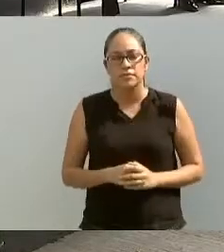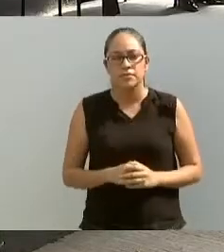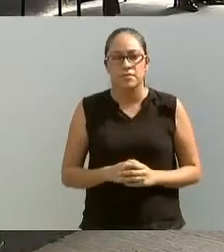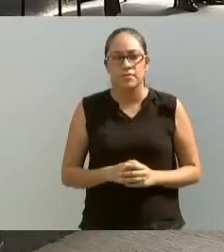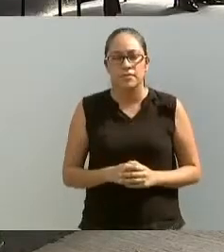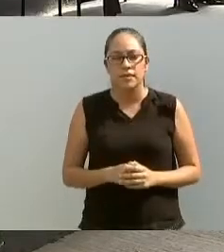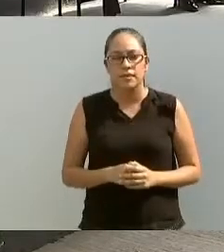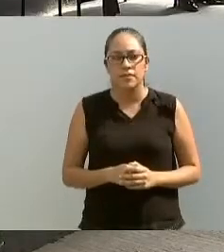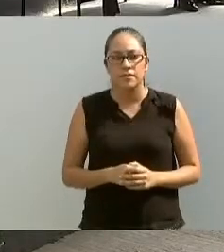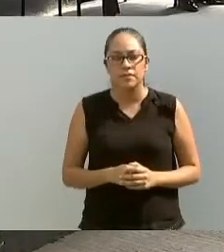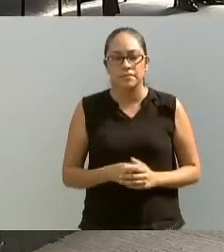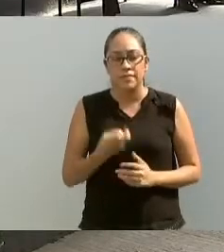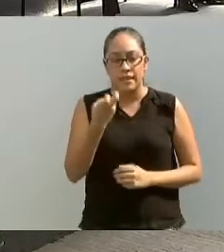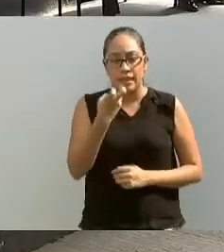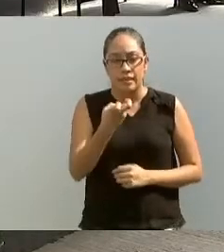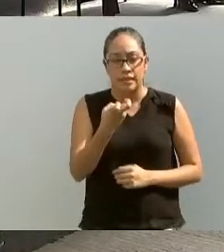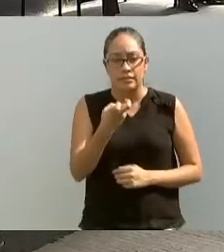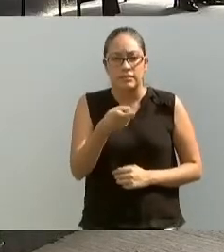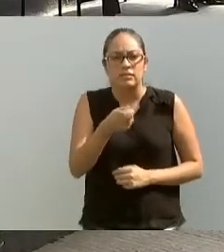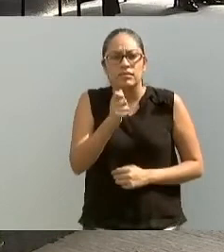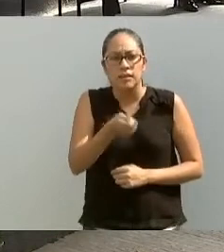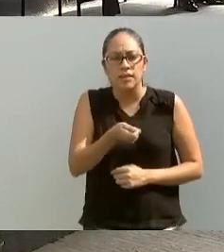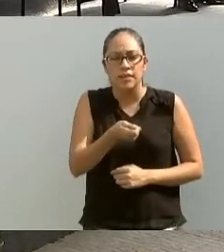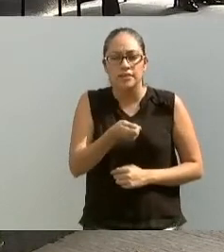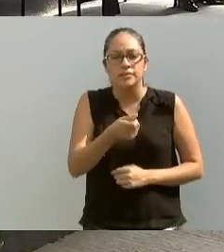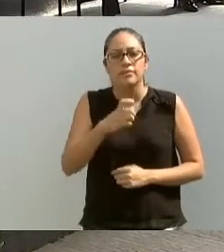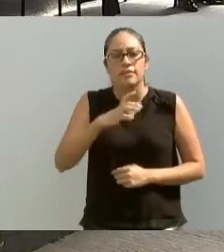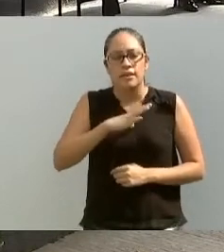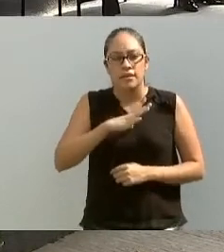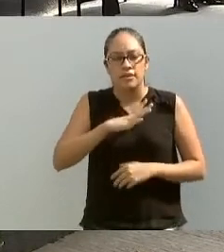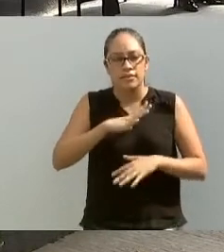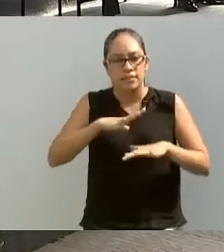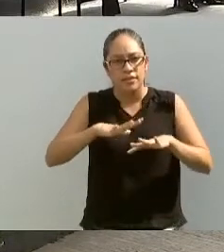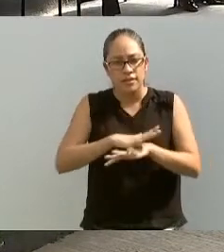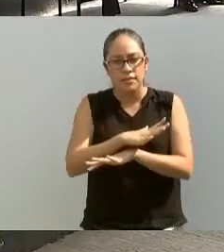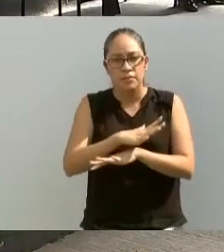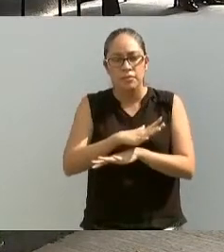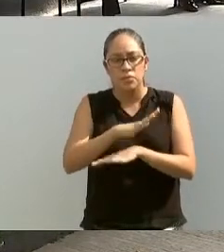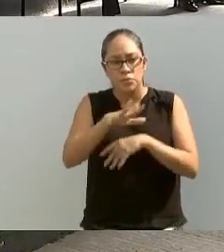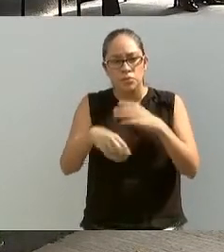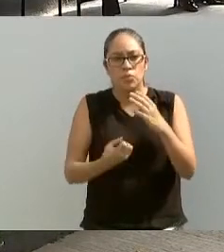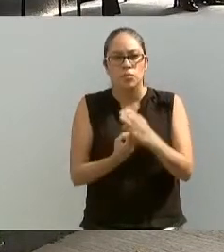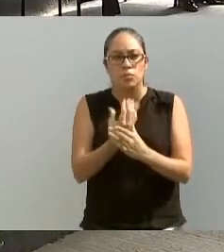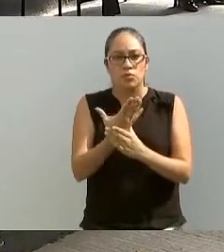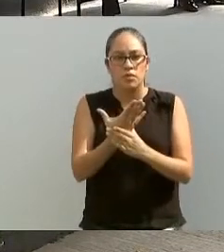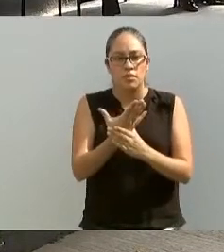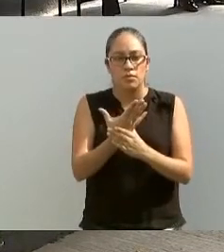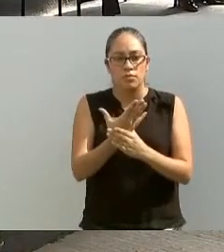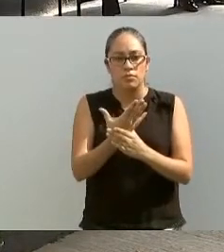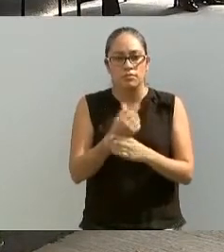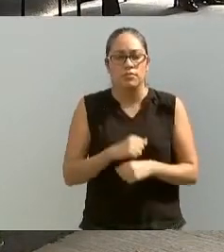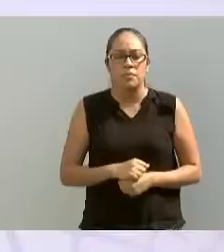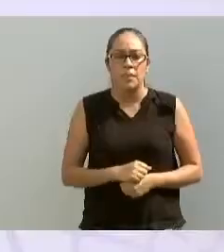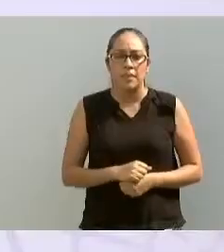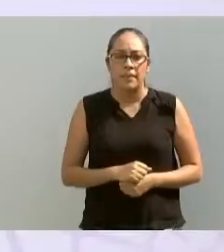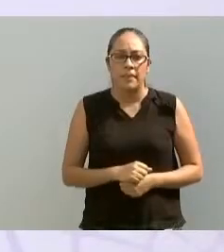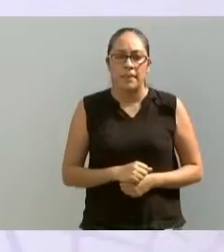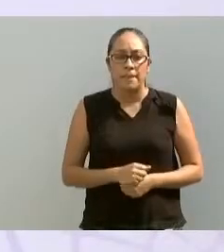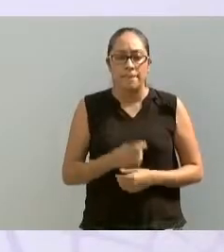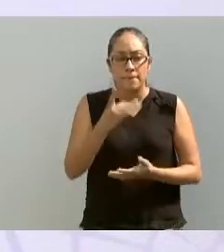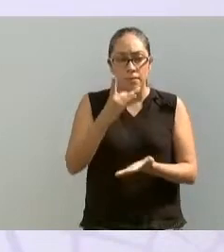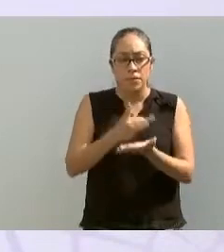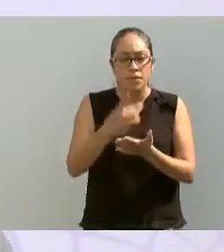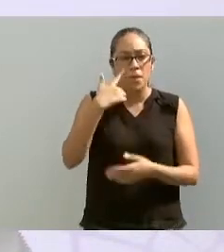Esa es la renovación que debemos de llevar a cabo. No solo buscar